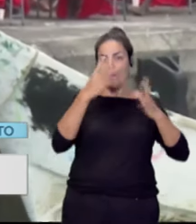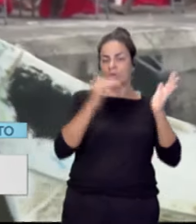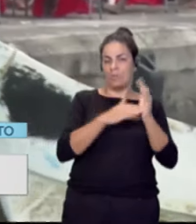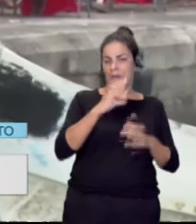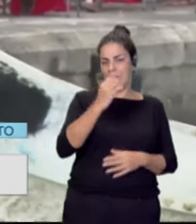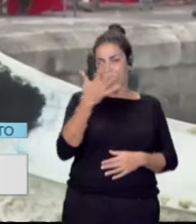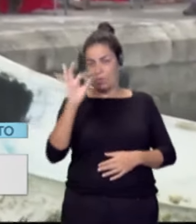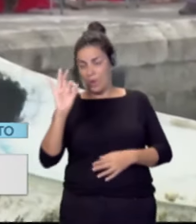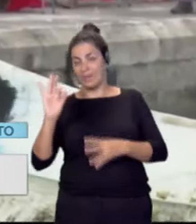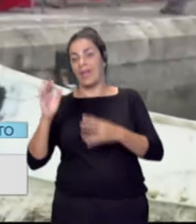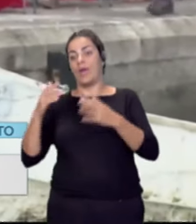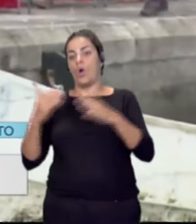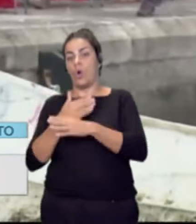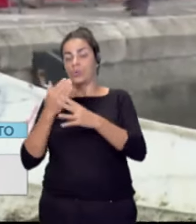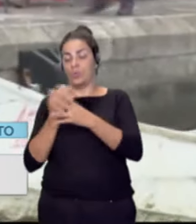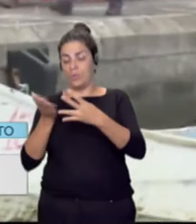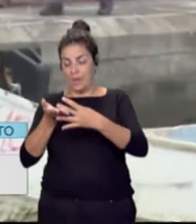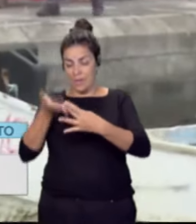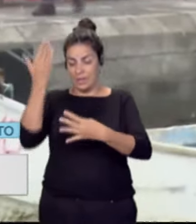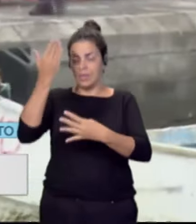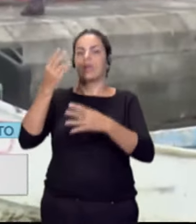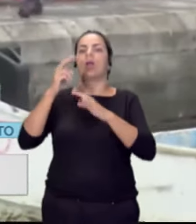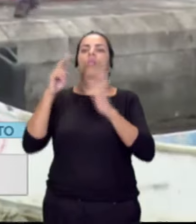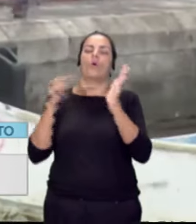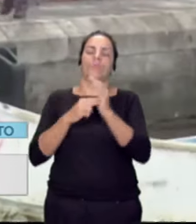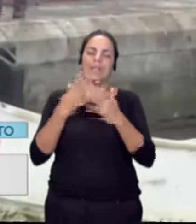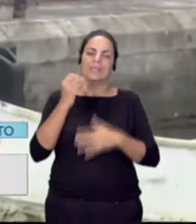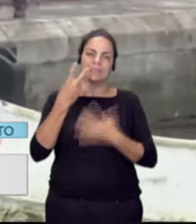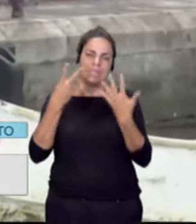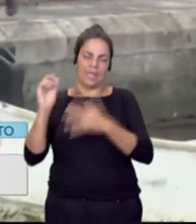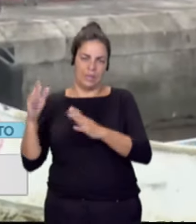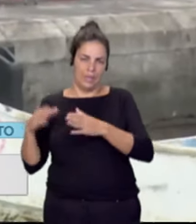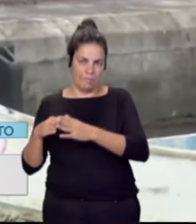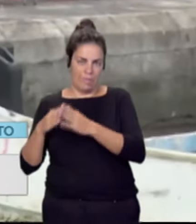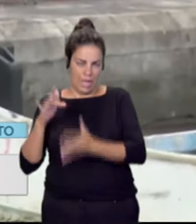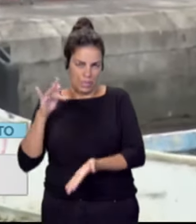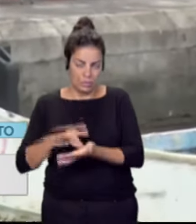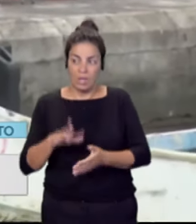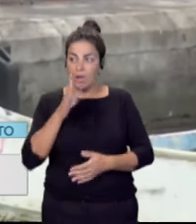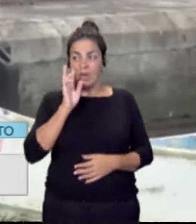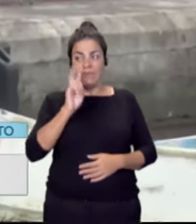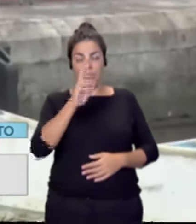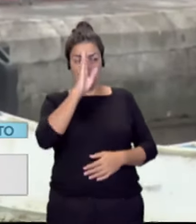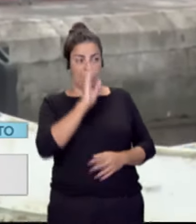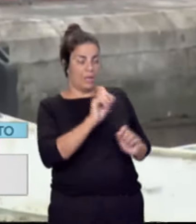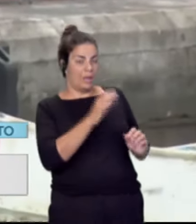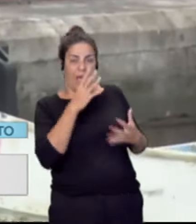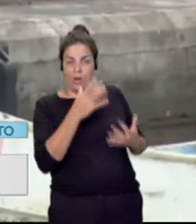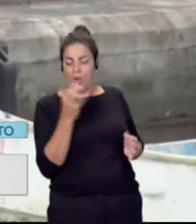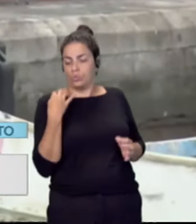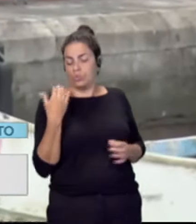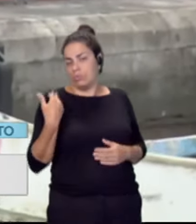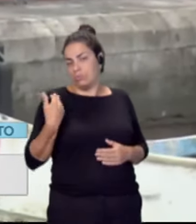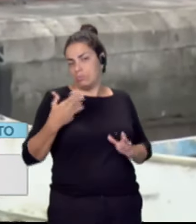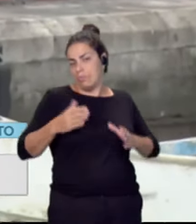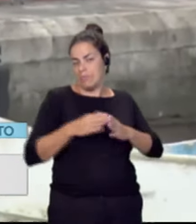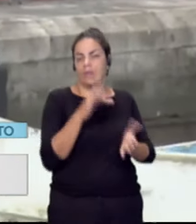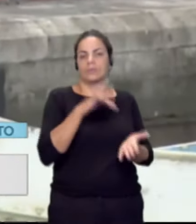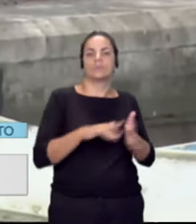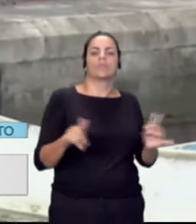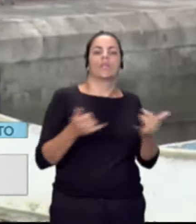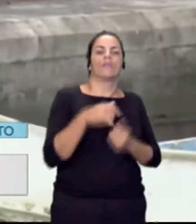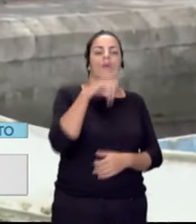octubre unas 2.070 embarcaciones. Ahora mismo están viendo imagen en directo de esa última embarcación que llegaba a la isla de Tenerife con